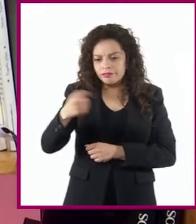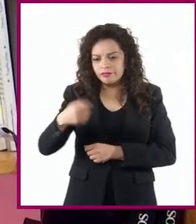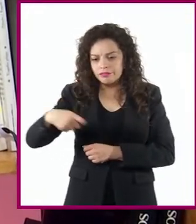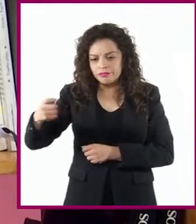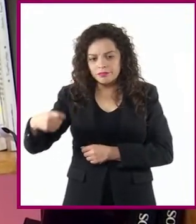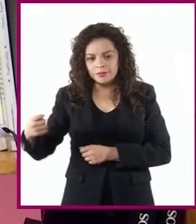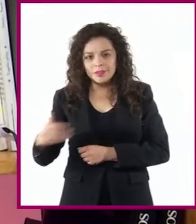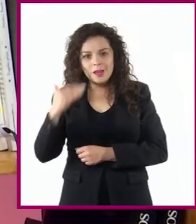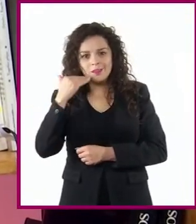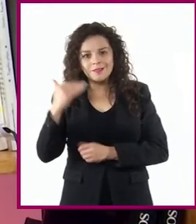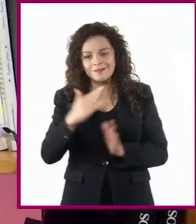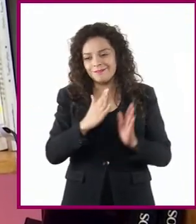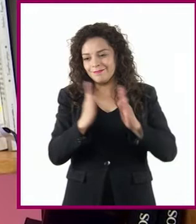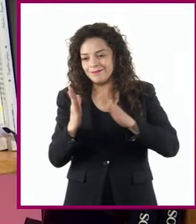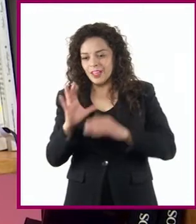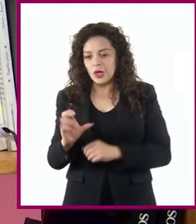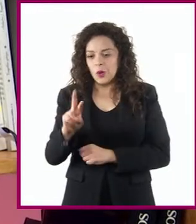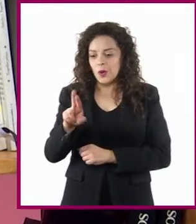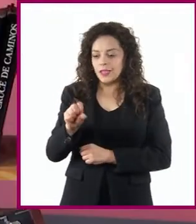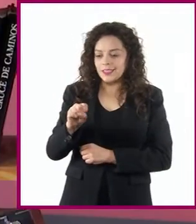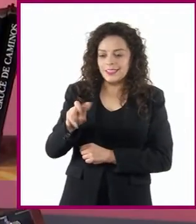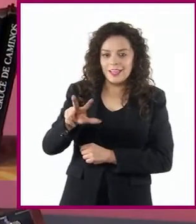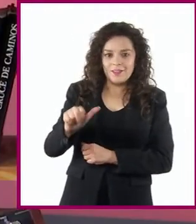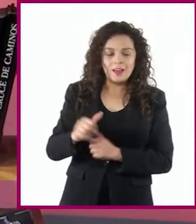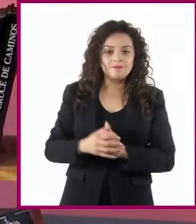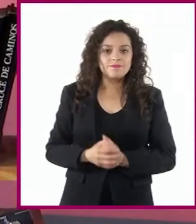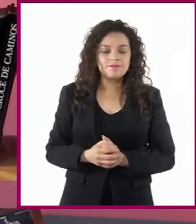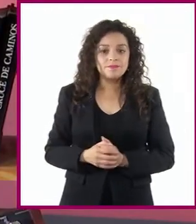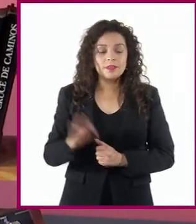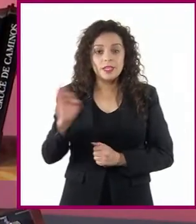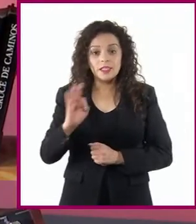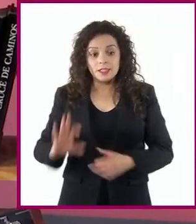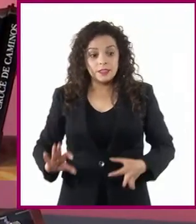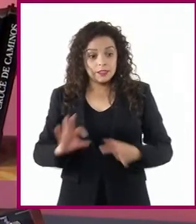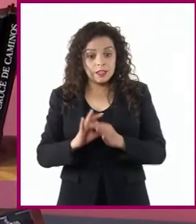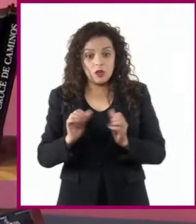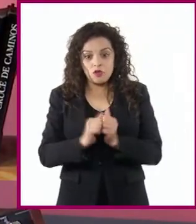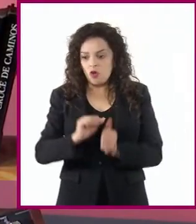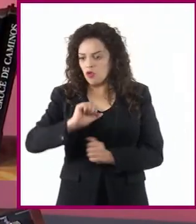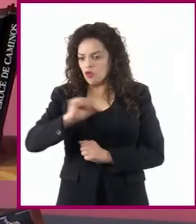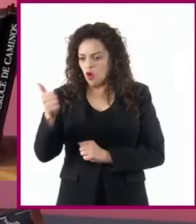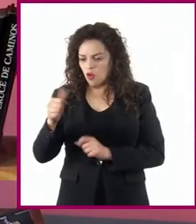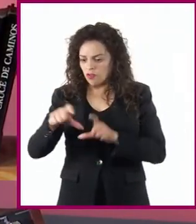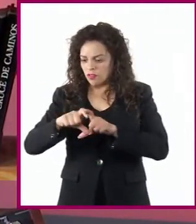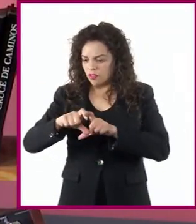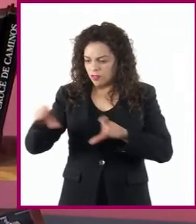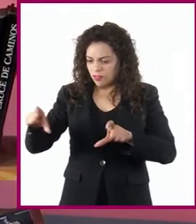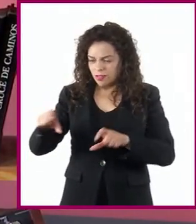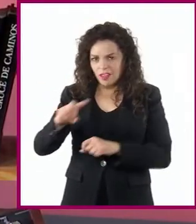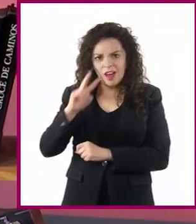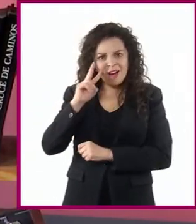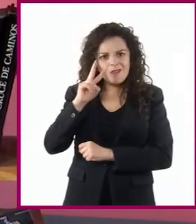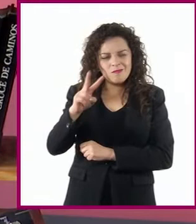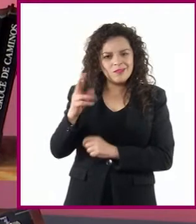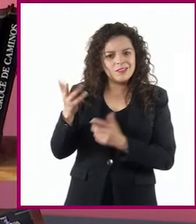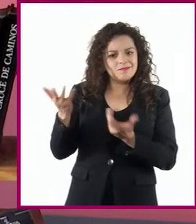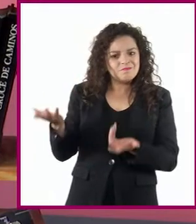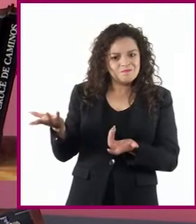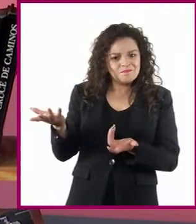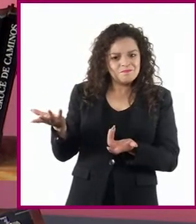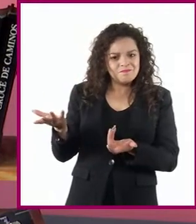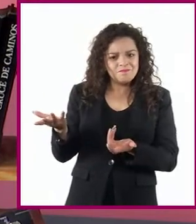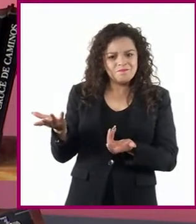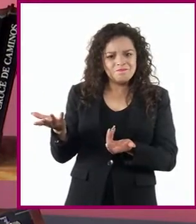con otros que hemos leído, notaremos que es mucho más escueto y que no hace más